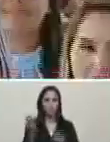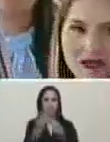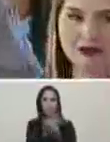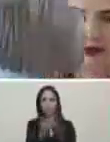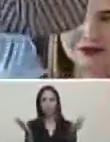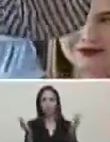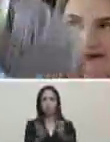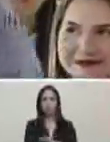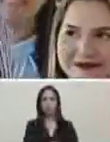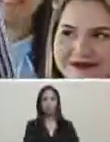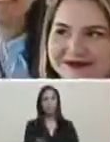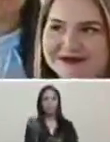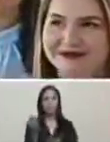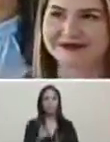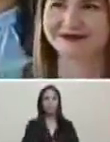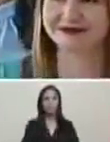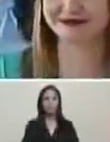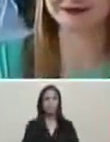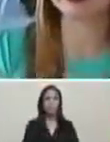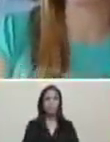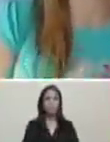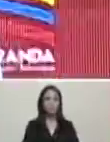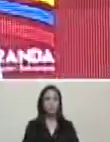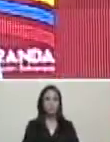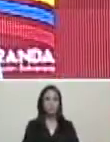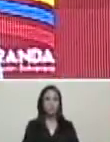Ese apellido es italiano, ¿no? Capinelli.